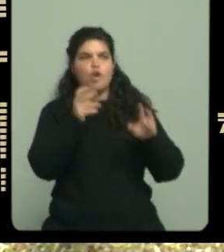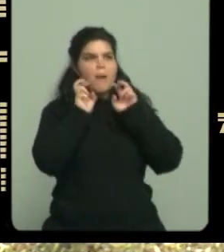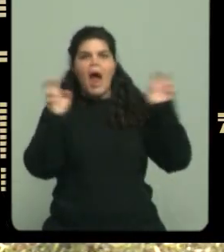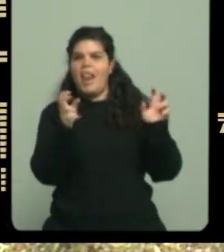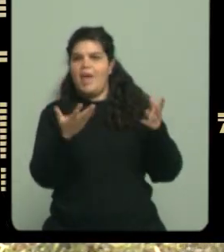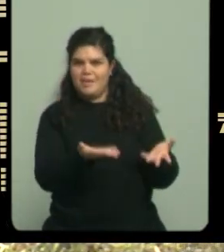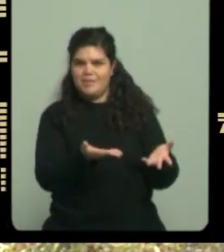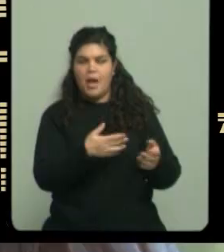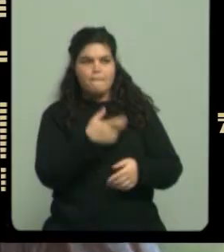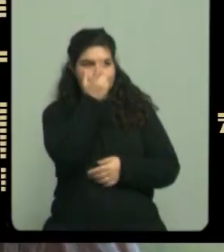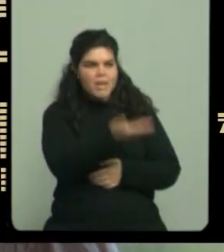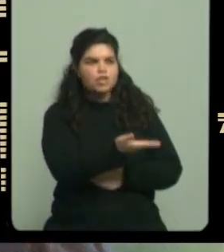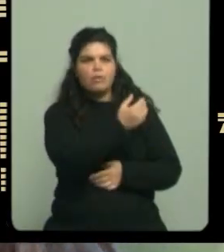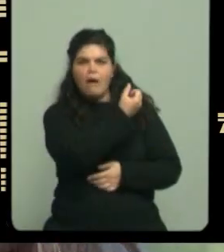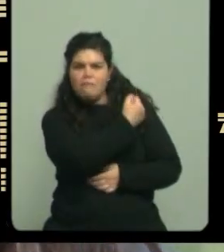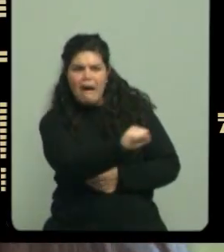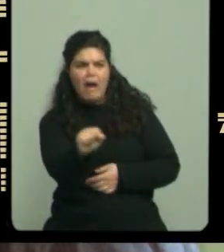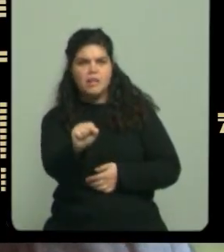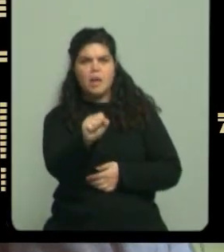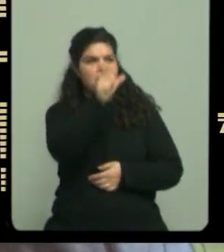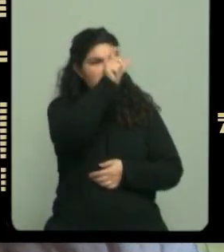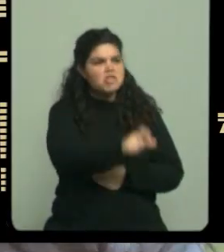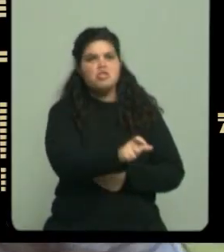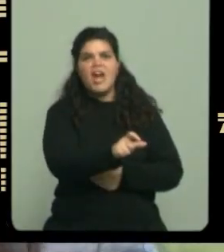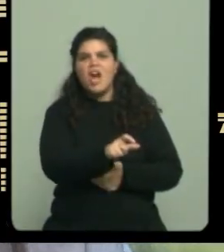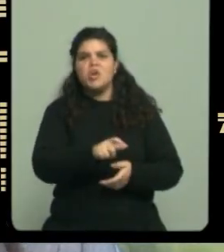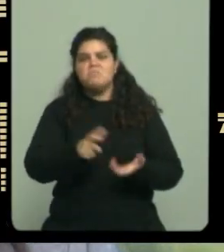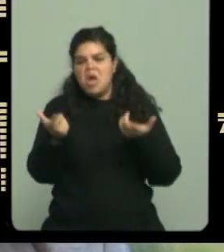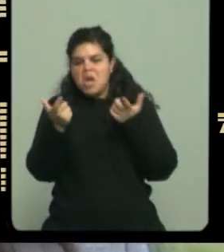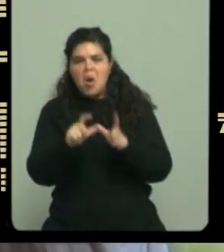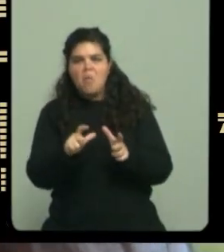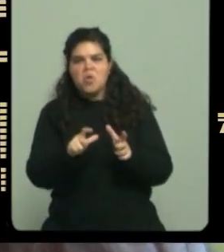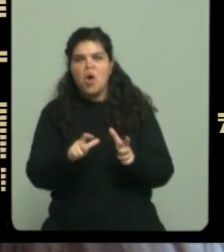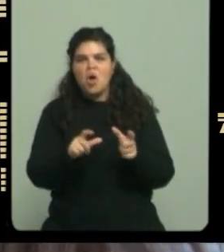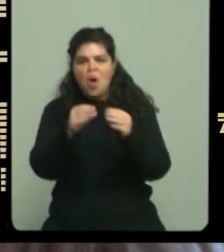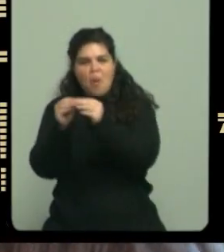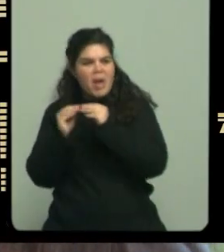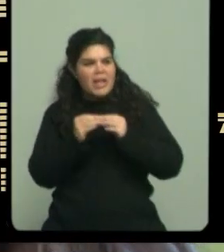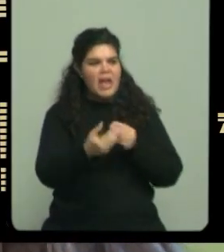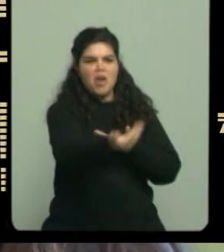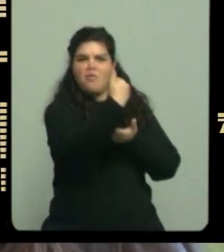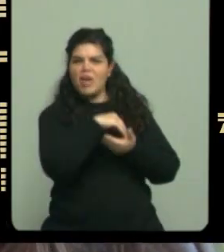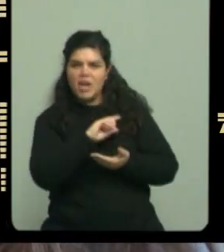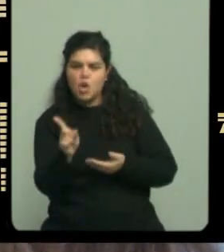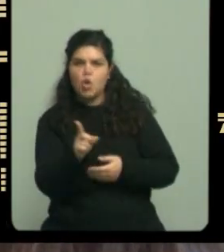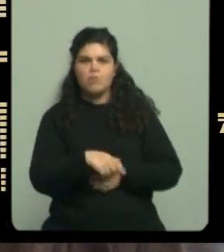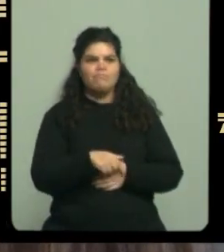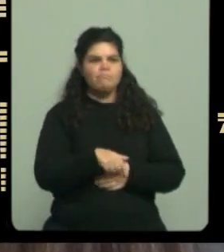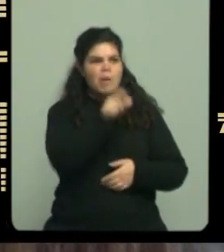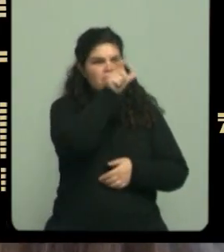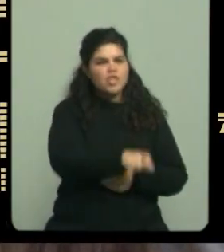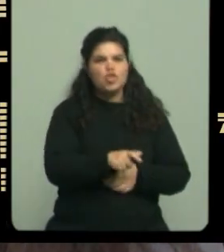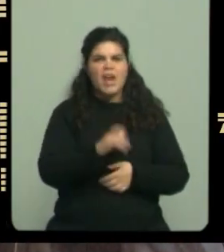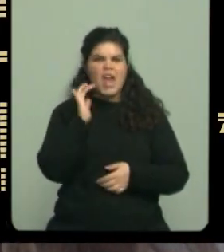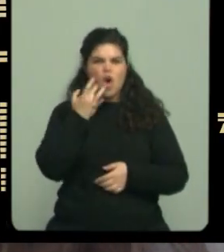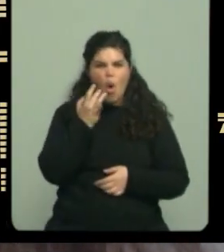persona que está faltando, hay una persona que no quiere participar de las reuniones sociales, hay una persona que se siente